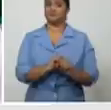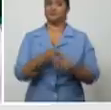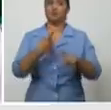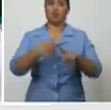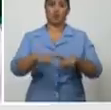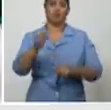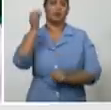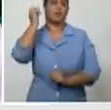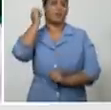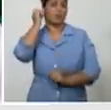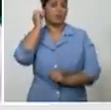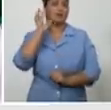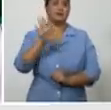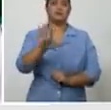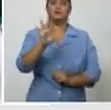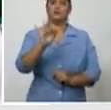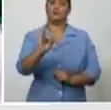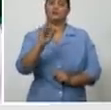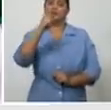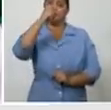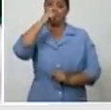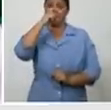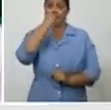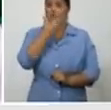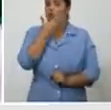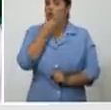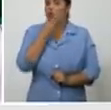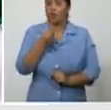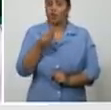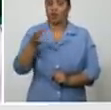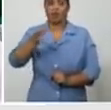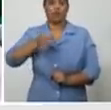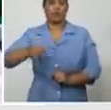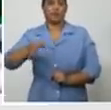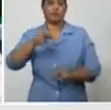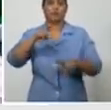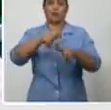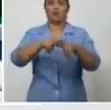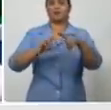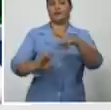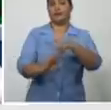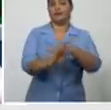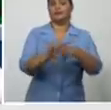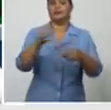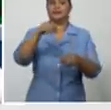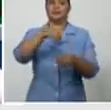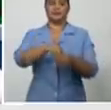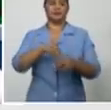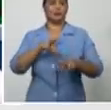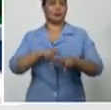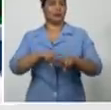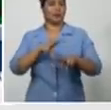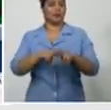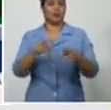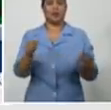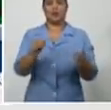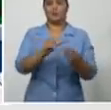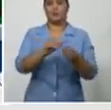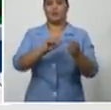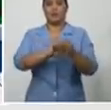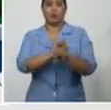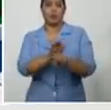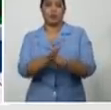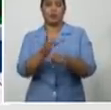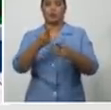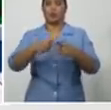relativamente joven, del municipio Habana del Este, aquí en la provincia de La Habana, contacto de un caso positivo ya